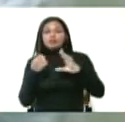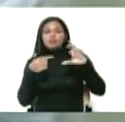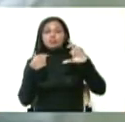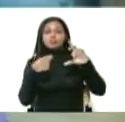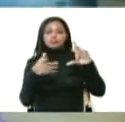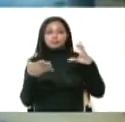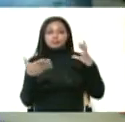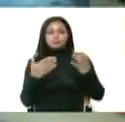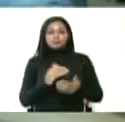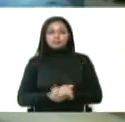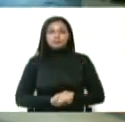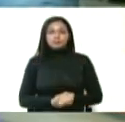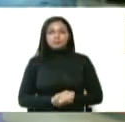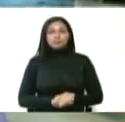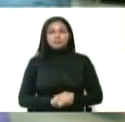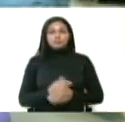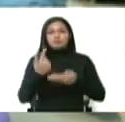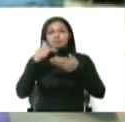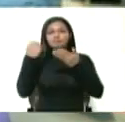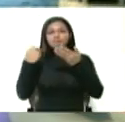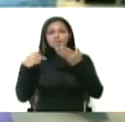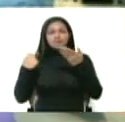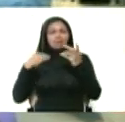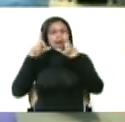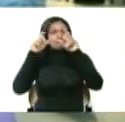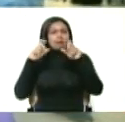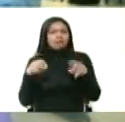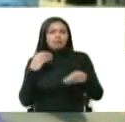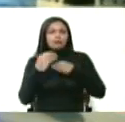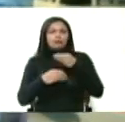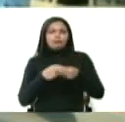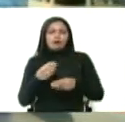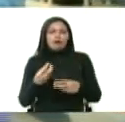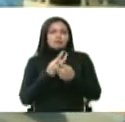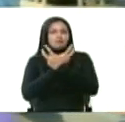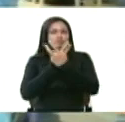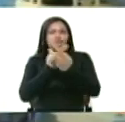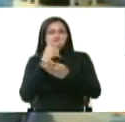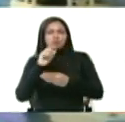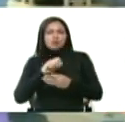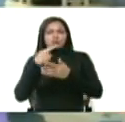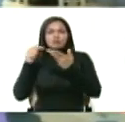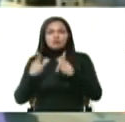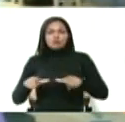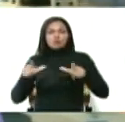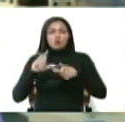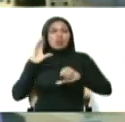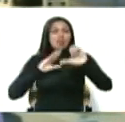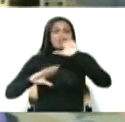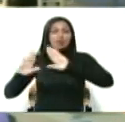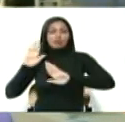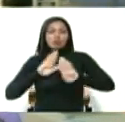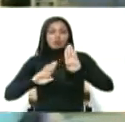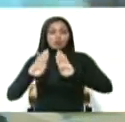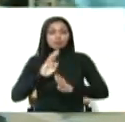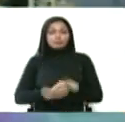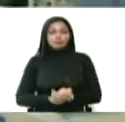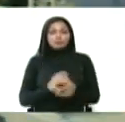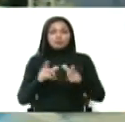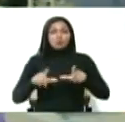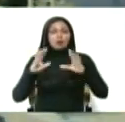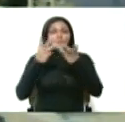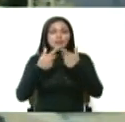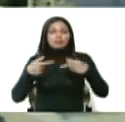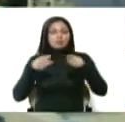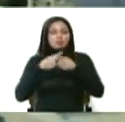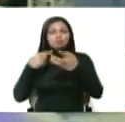electromedicina, ecosonografía, electrocardiografía, tenemos consultorios, laboratorios, áreas